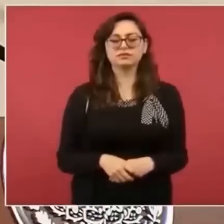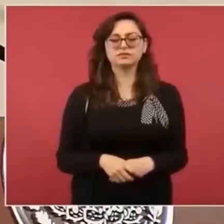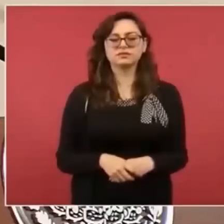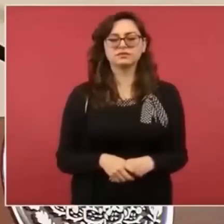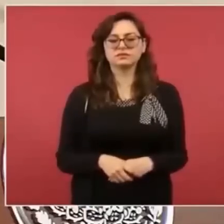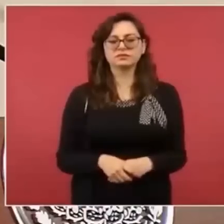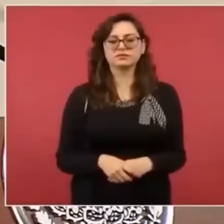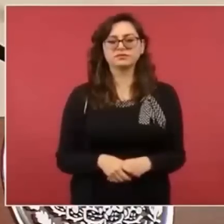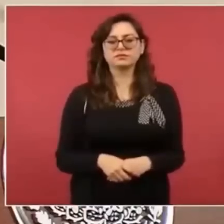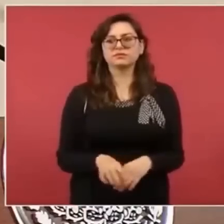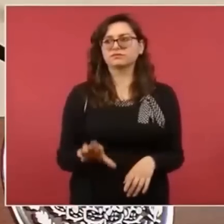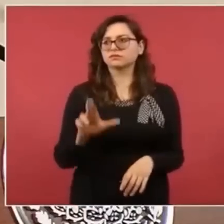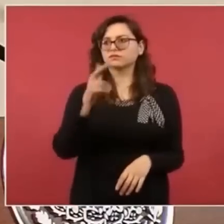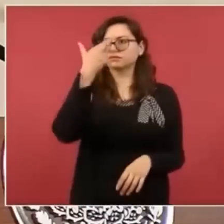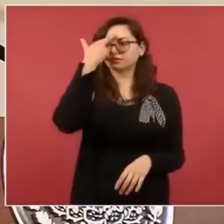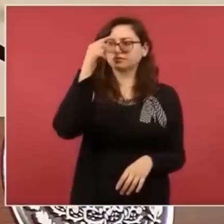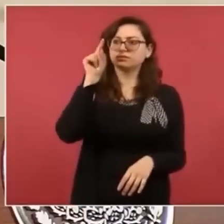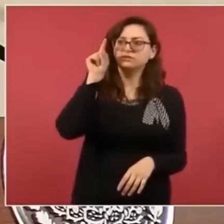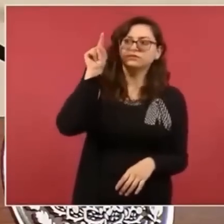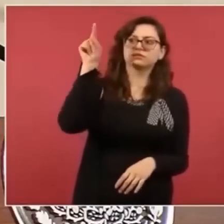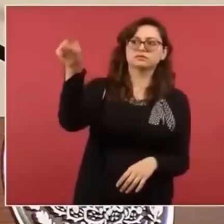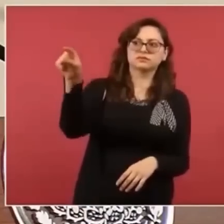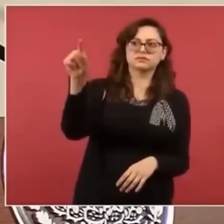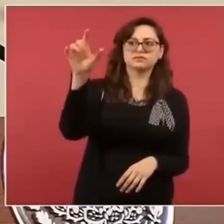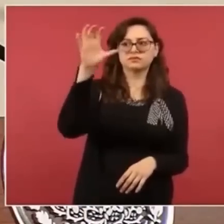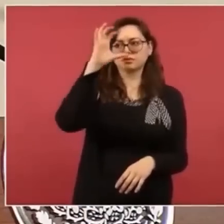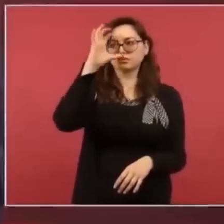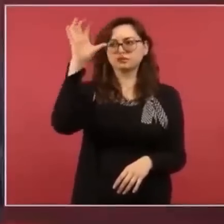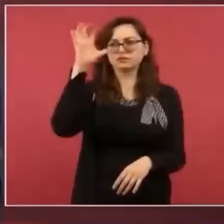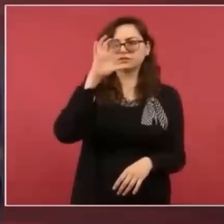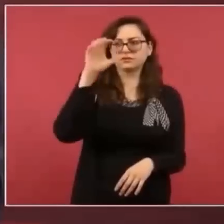a un Beltrán Leyva,